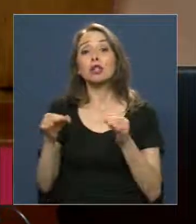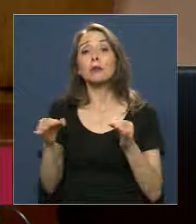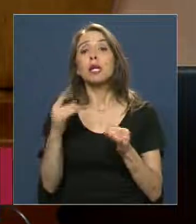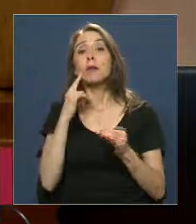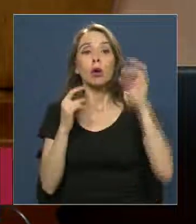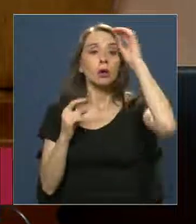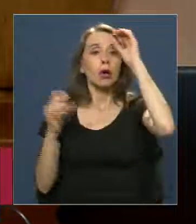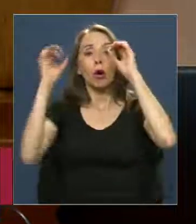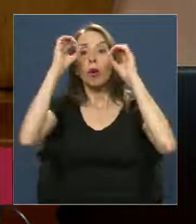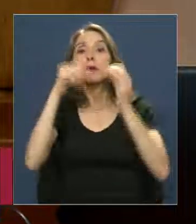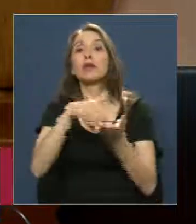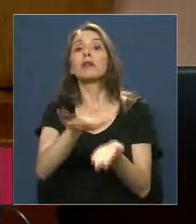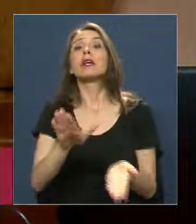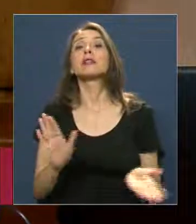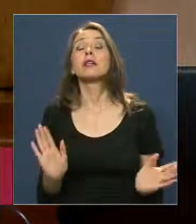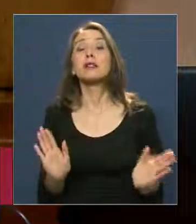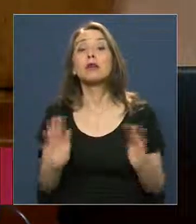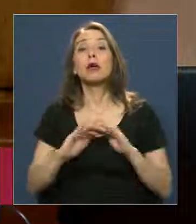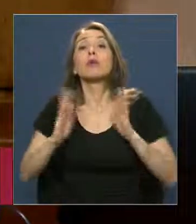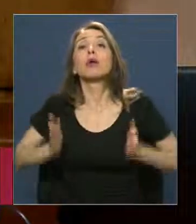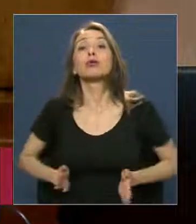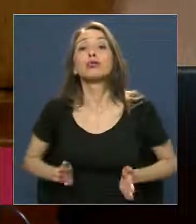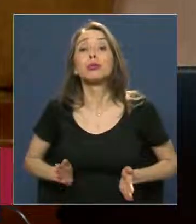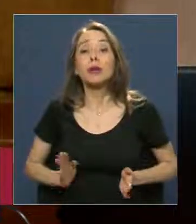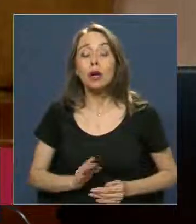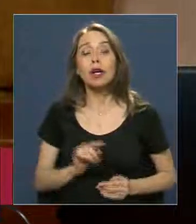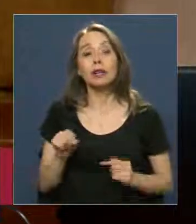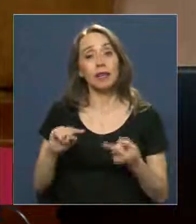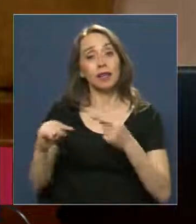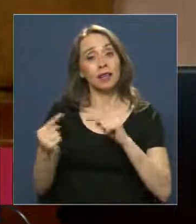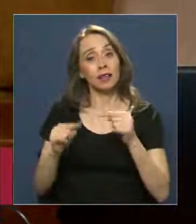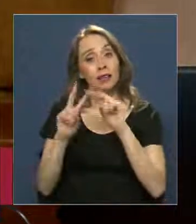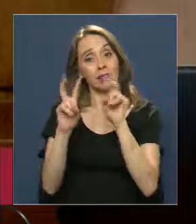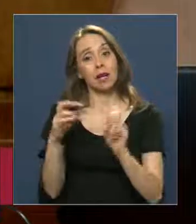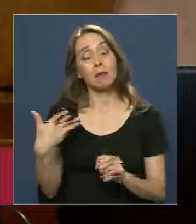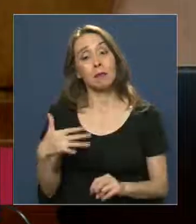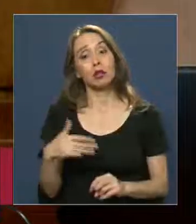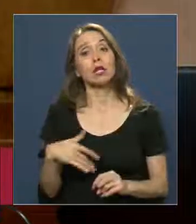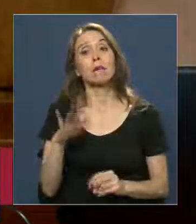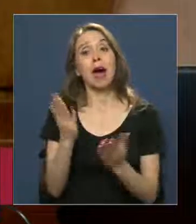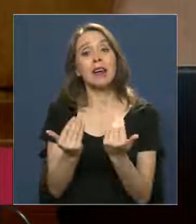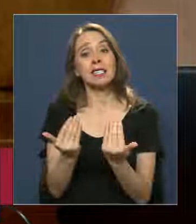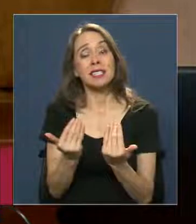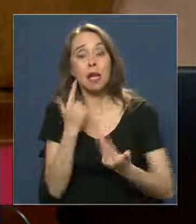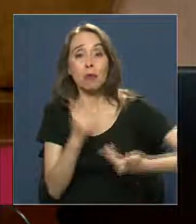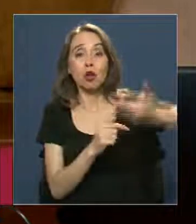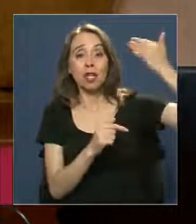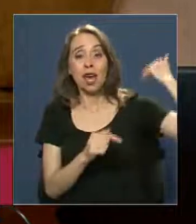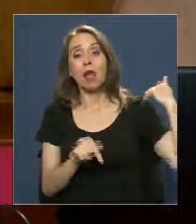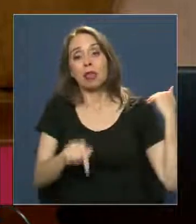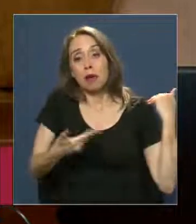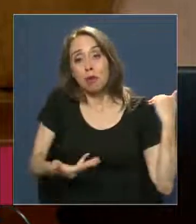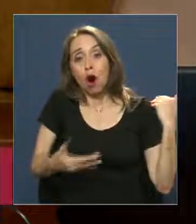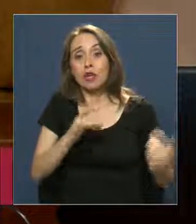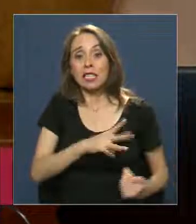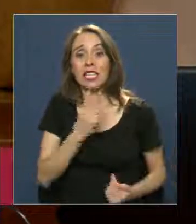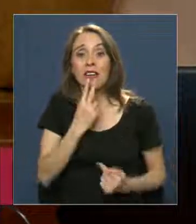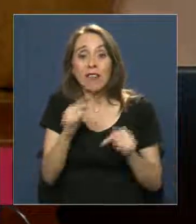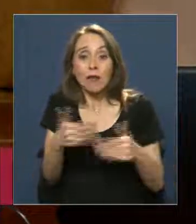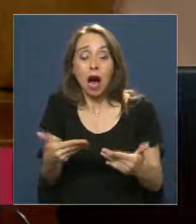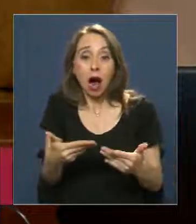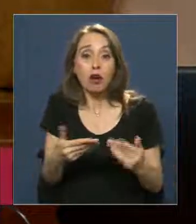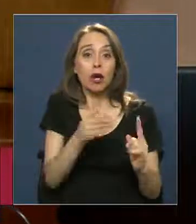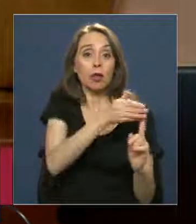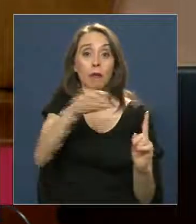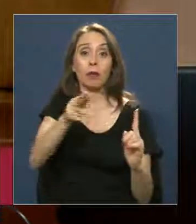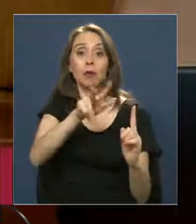Pero lo que estamos haciendo hoy día es discutir un tema tremendamente importante y más necesario que nunca en el Chile de hoy, que está, insisto, tan